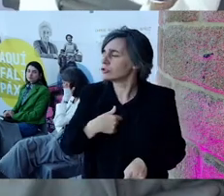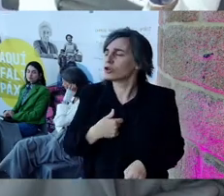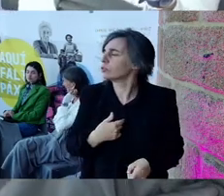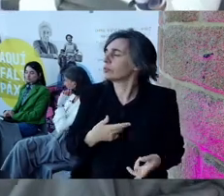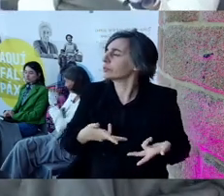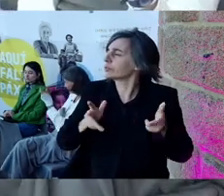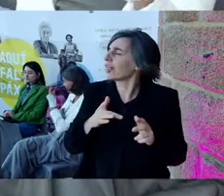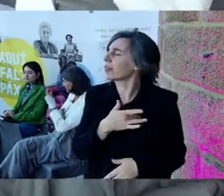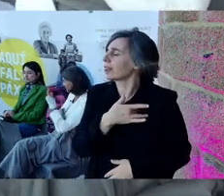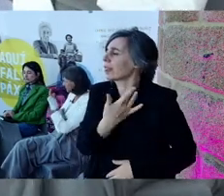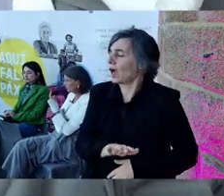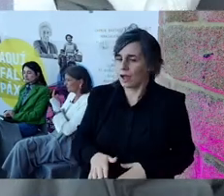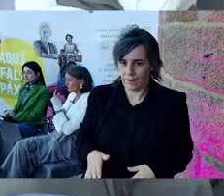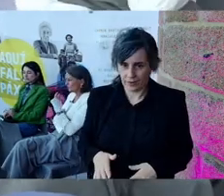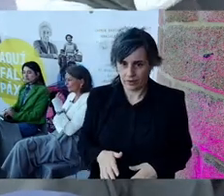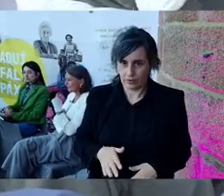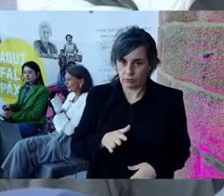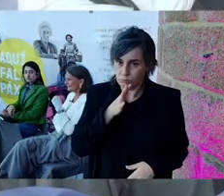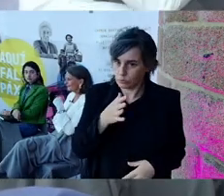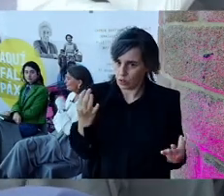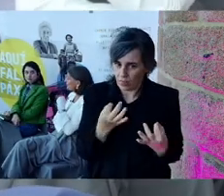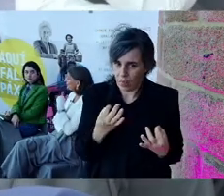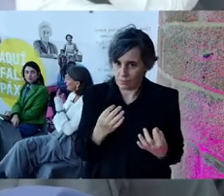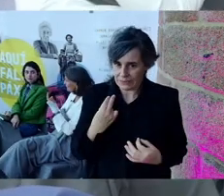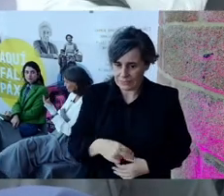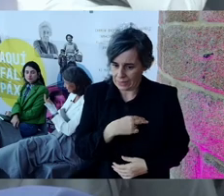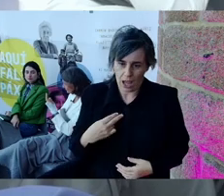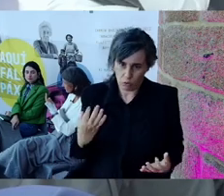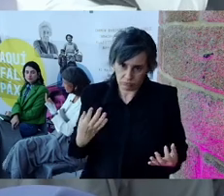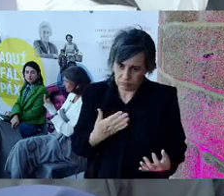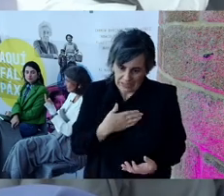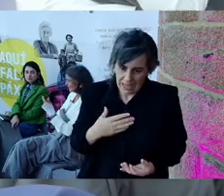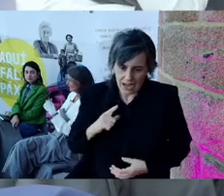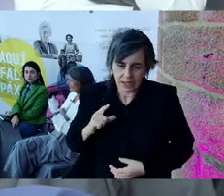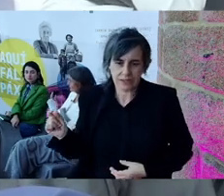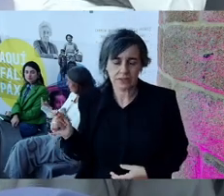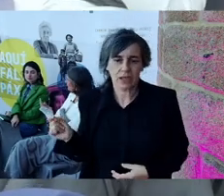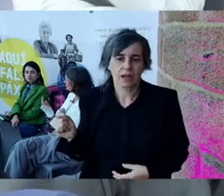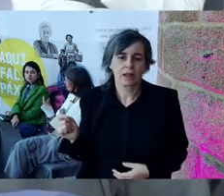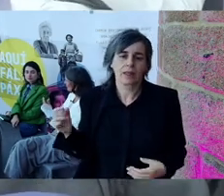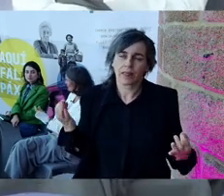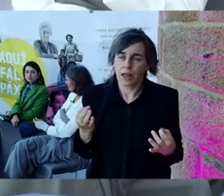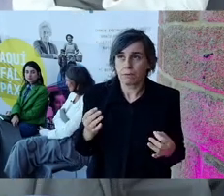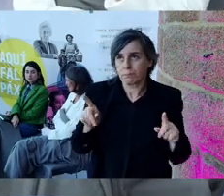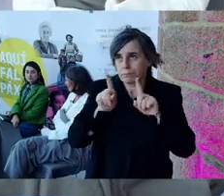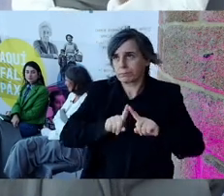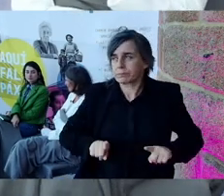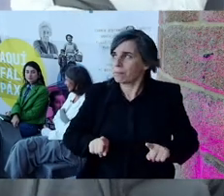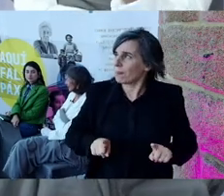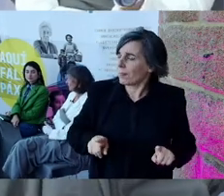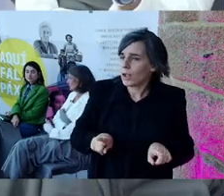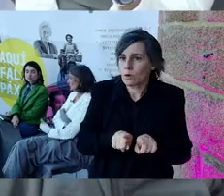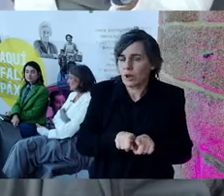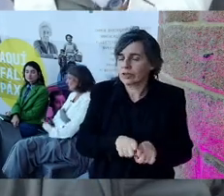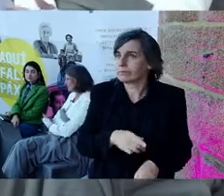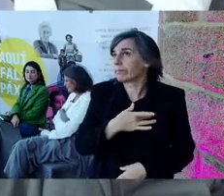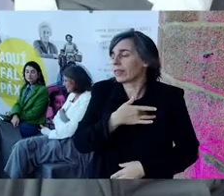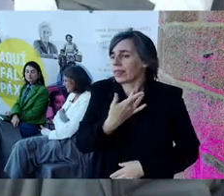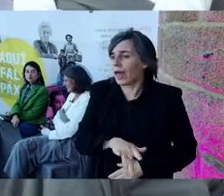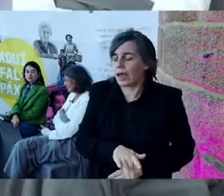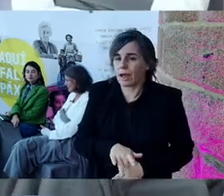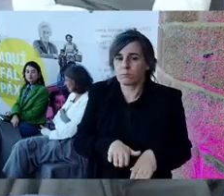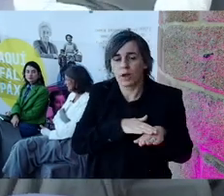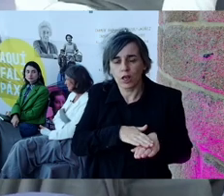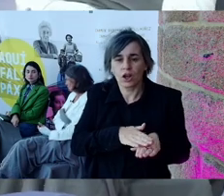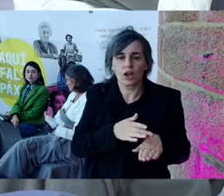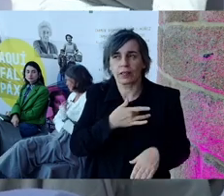de allí, claro, para que la dejen salir de Compostela, está asediada en la ciudad de Compostela, tiene que fingir que perdona a los burgueses para poder